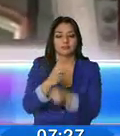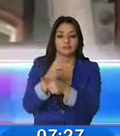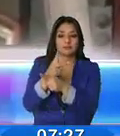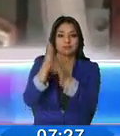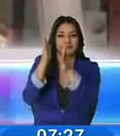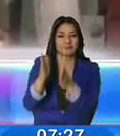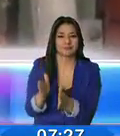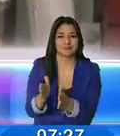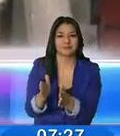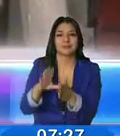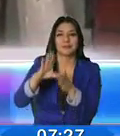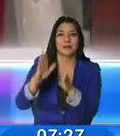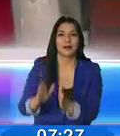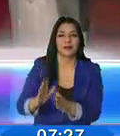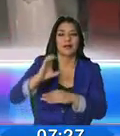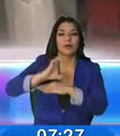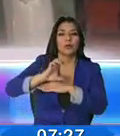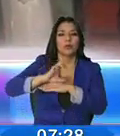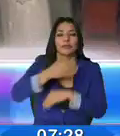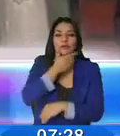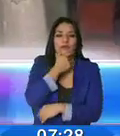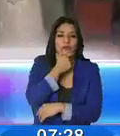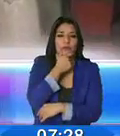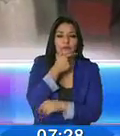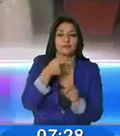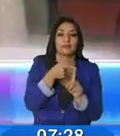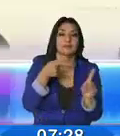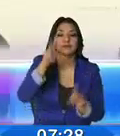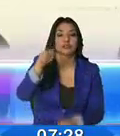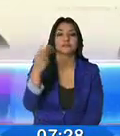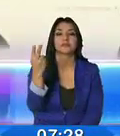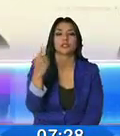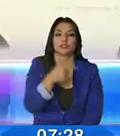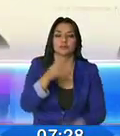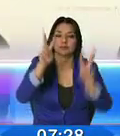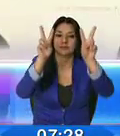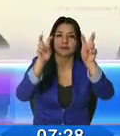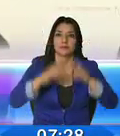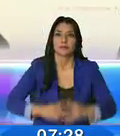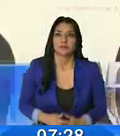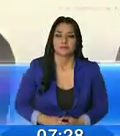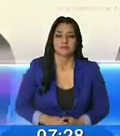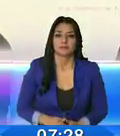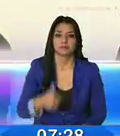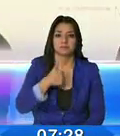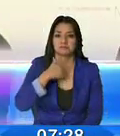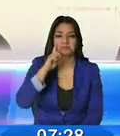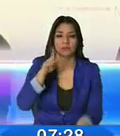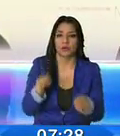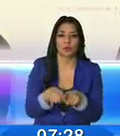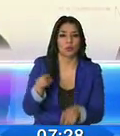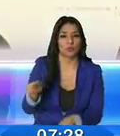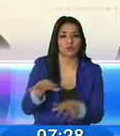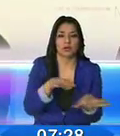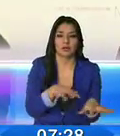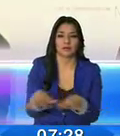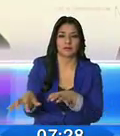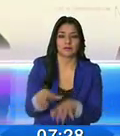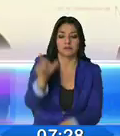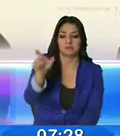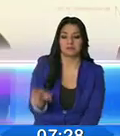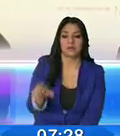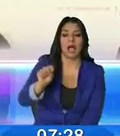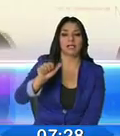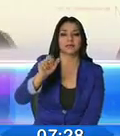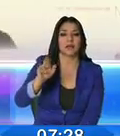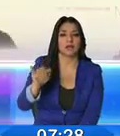asilado en la Embajada de Ecuador en Londres desde el 2012. Jamás he estado de acuerdo con la actividad que realiza el